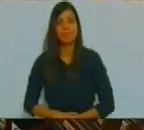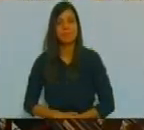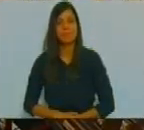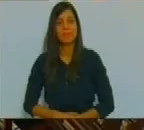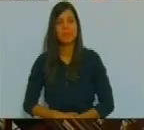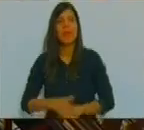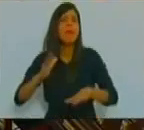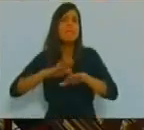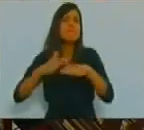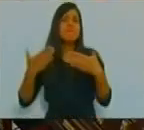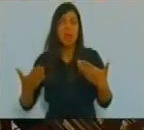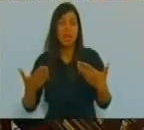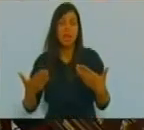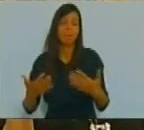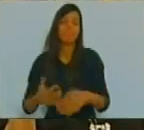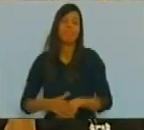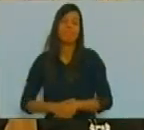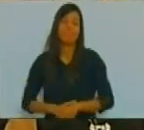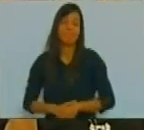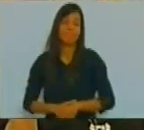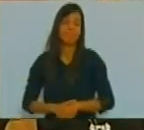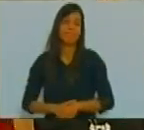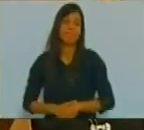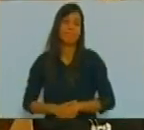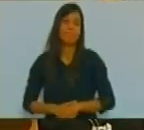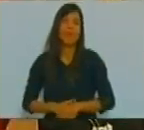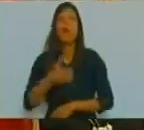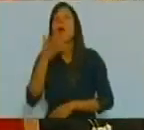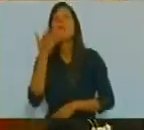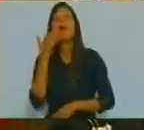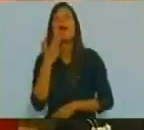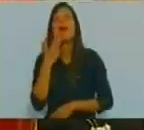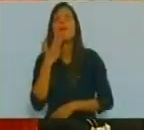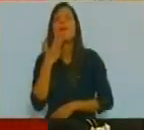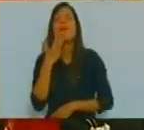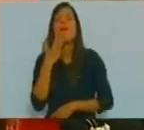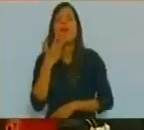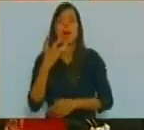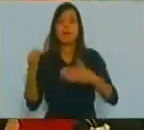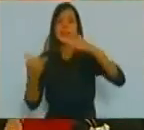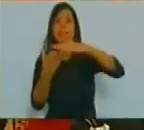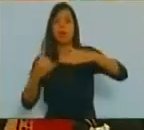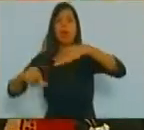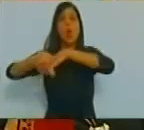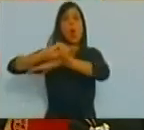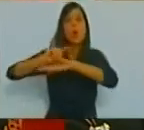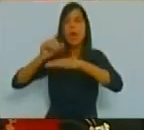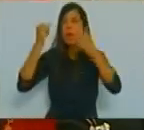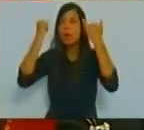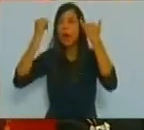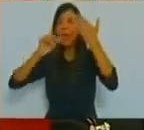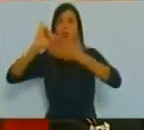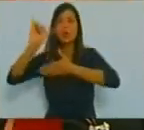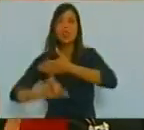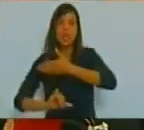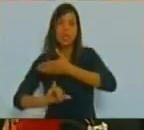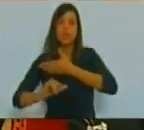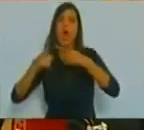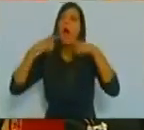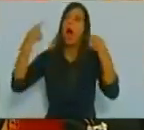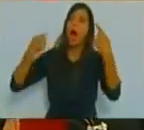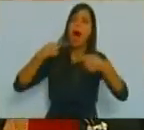porque me basta que el poder constituido que las instituciones del estado sigan